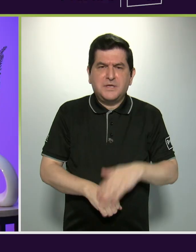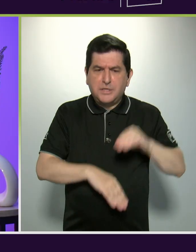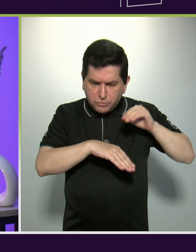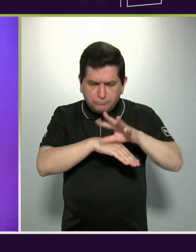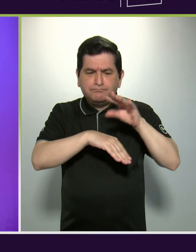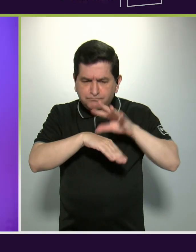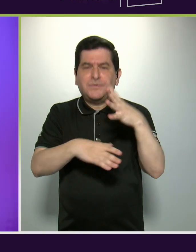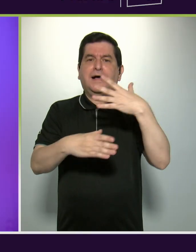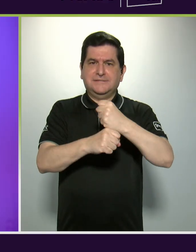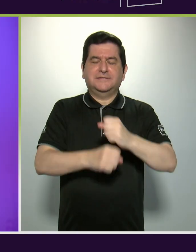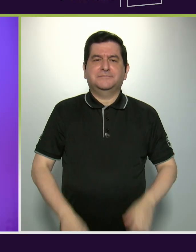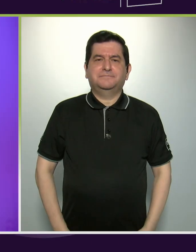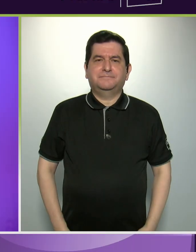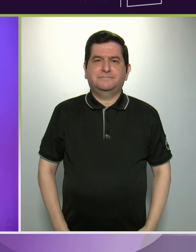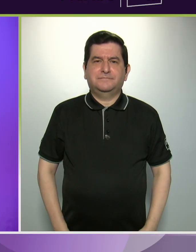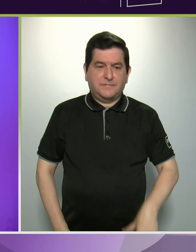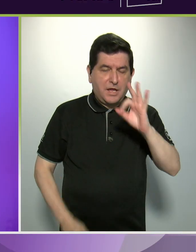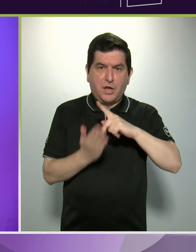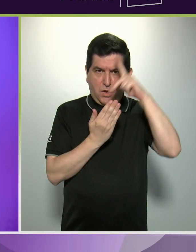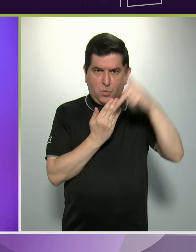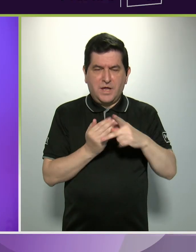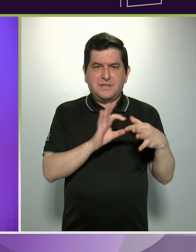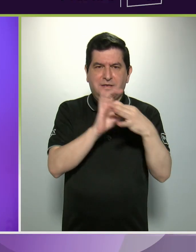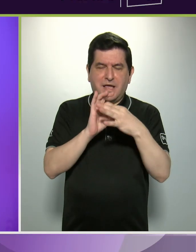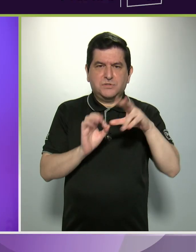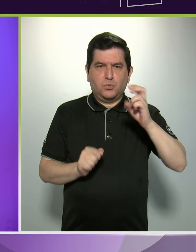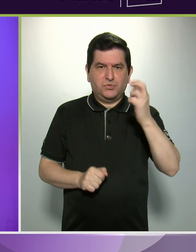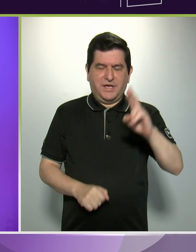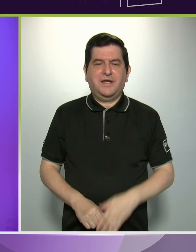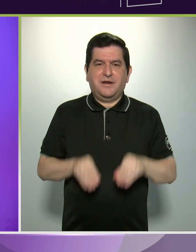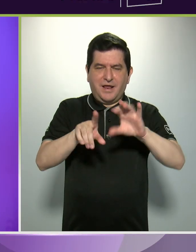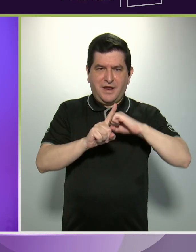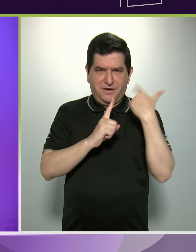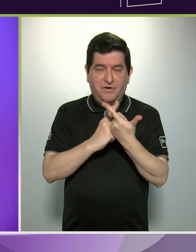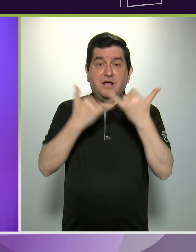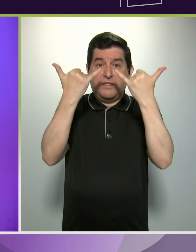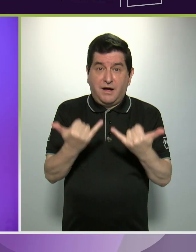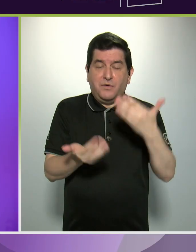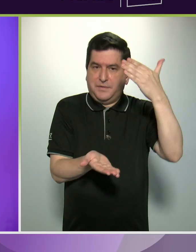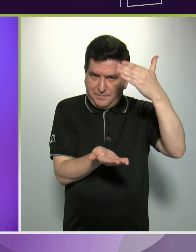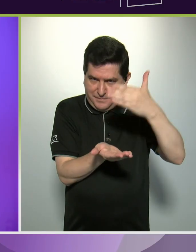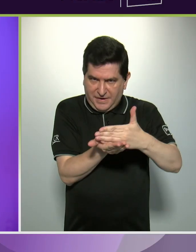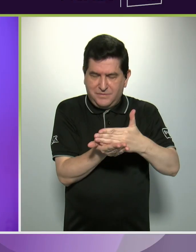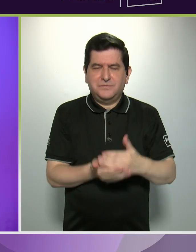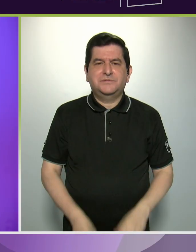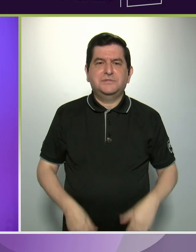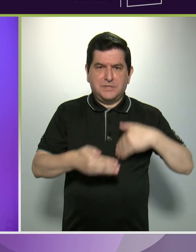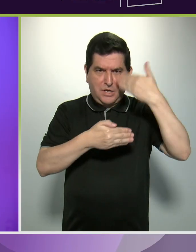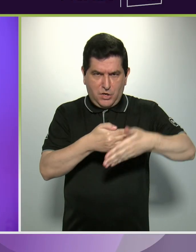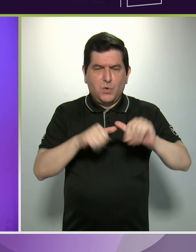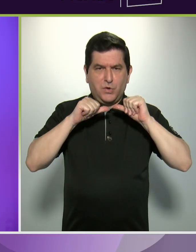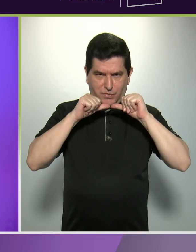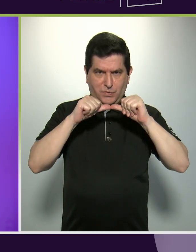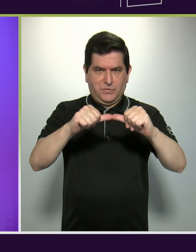incidencia. Encuentra el programa como Nexos UCR en las redes sociales. Ahora vamos a una pausa y en nada estaremos